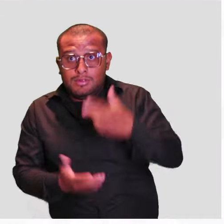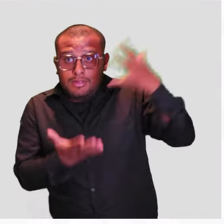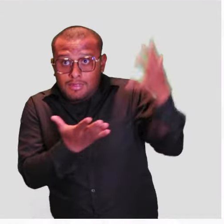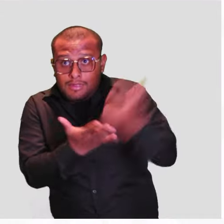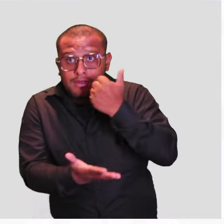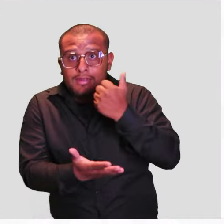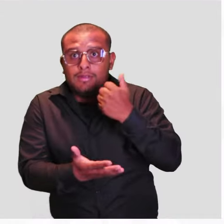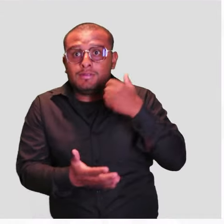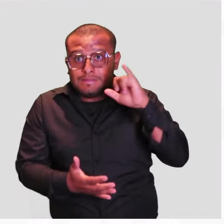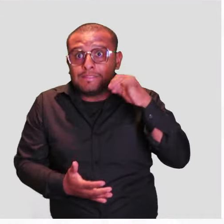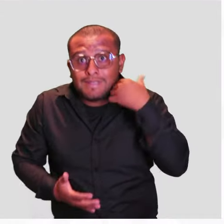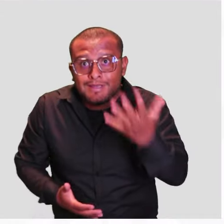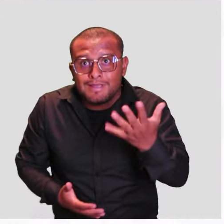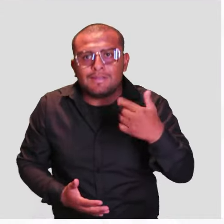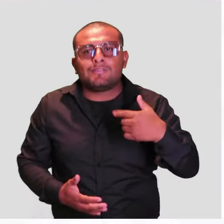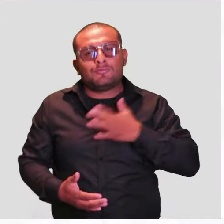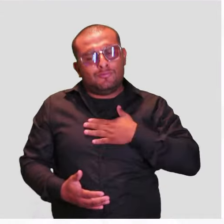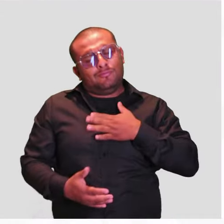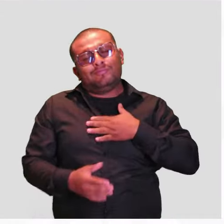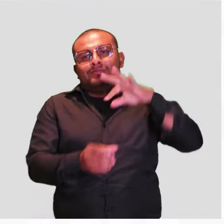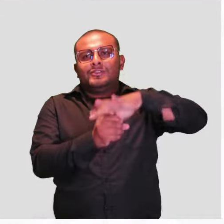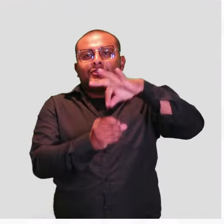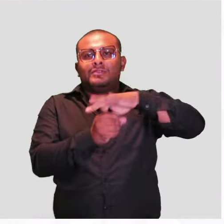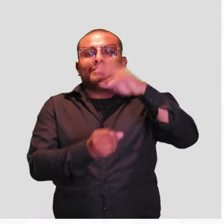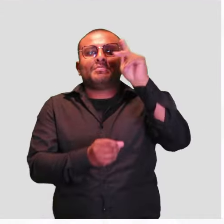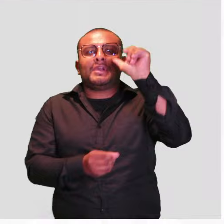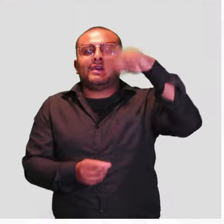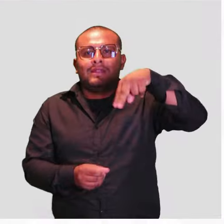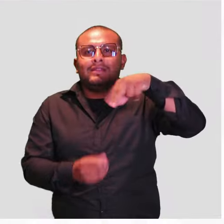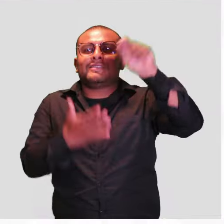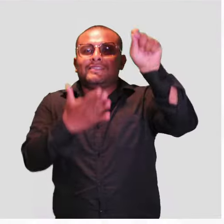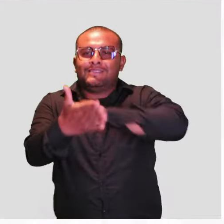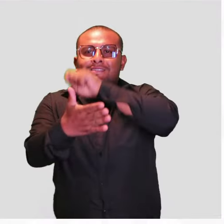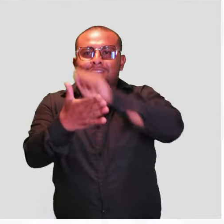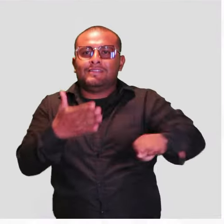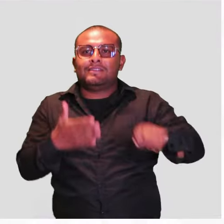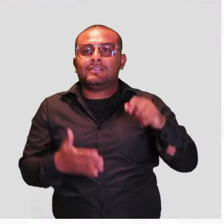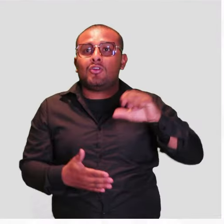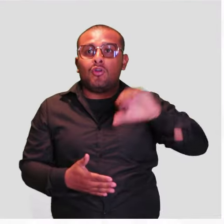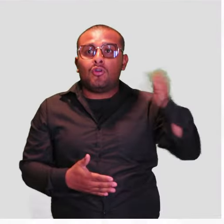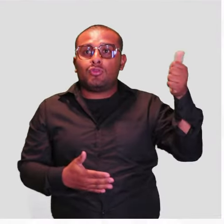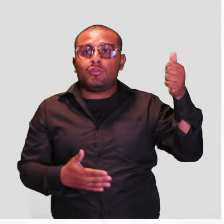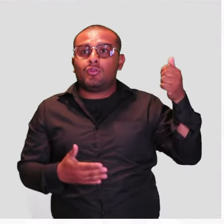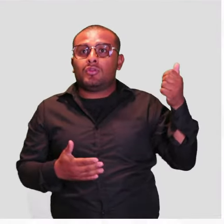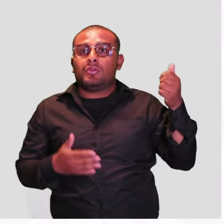PAN. Si quieres que pierda San Juan, vota por los otros, por el de Morena, por cierto.